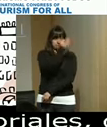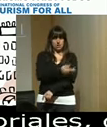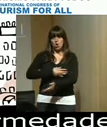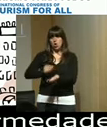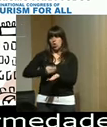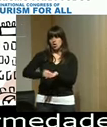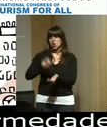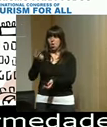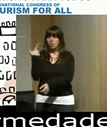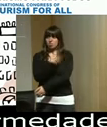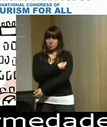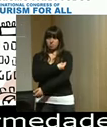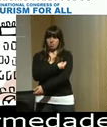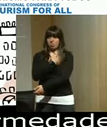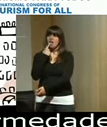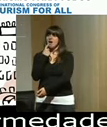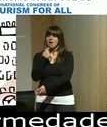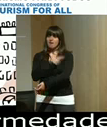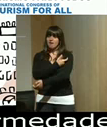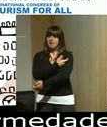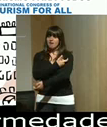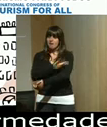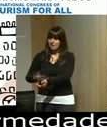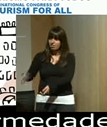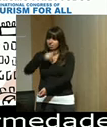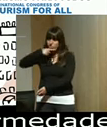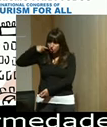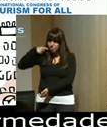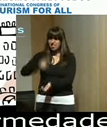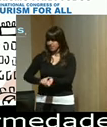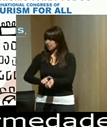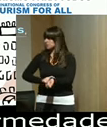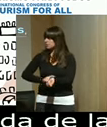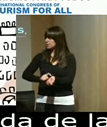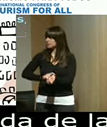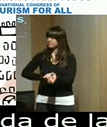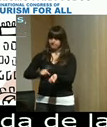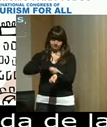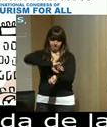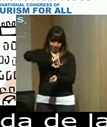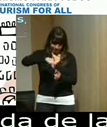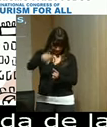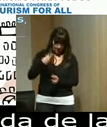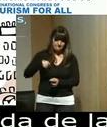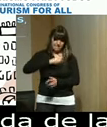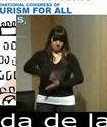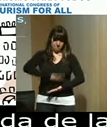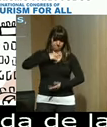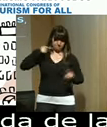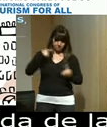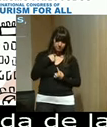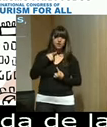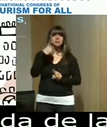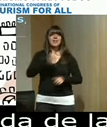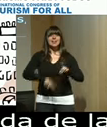diabetes u otro tipo de enfermedades comunes. Como consecuencia de esa merma de la salud que experimentan las personas durante el envejecimiento, se tiende